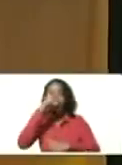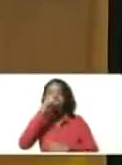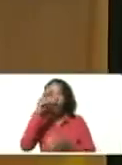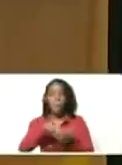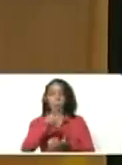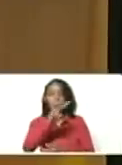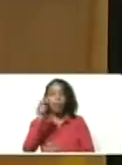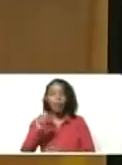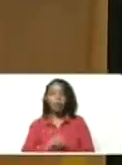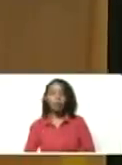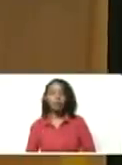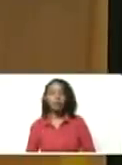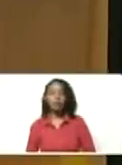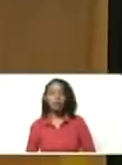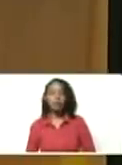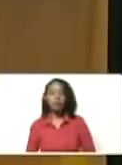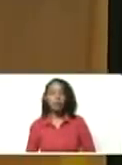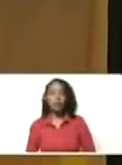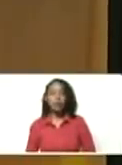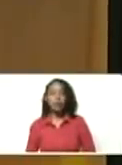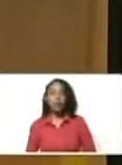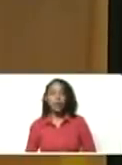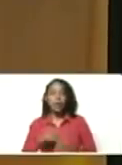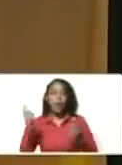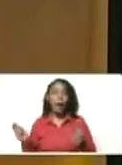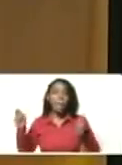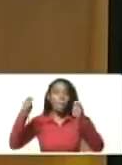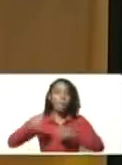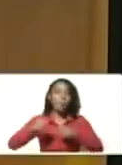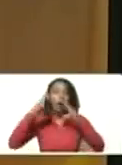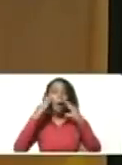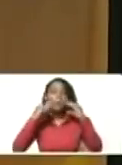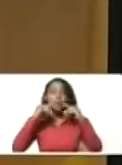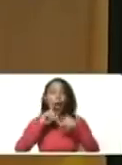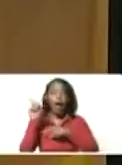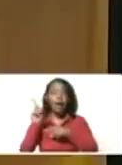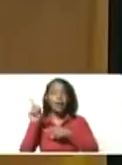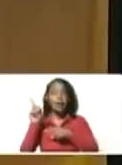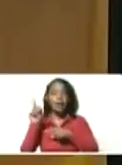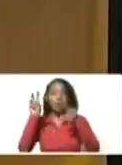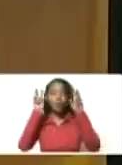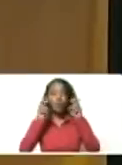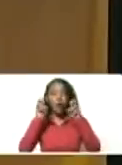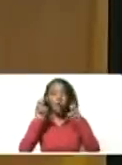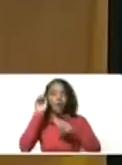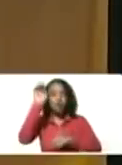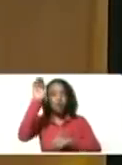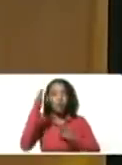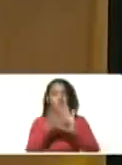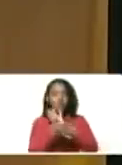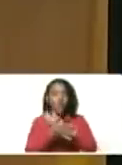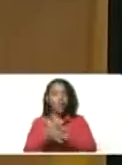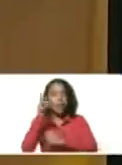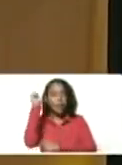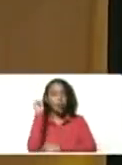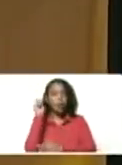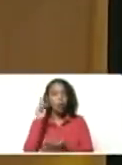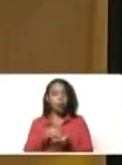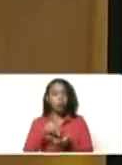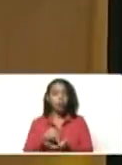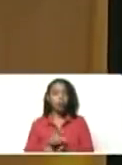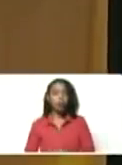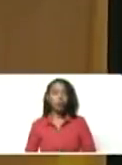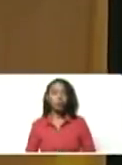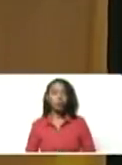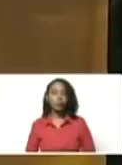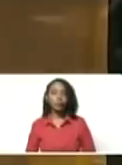2020. Y aportes tu experiencia a esa generación nueva que va a llegar allí como diputado, como diputada.